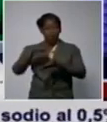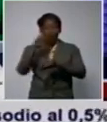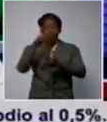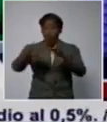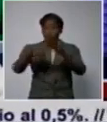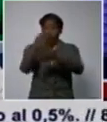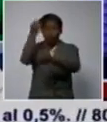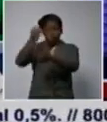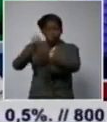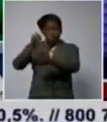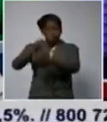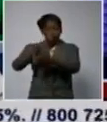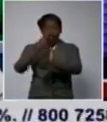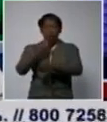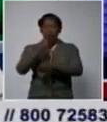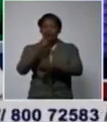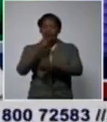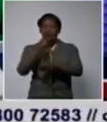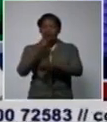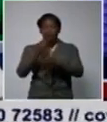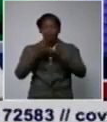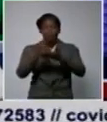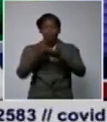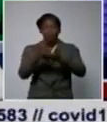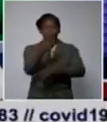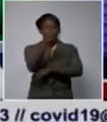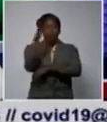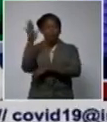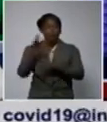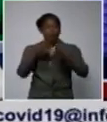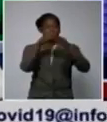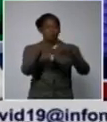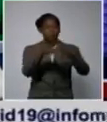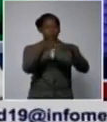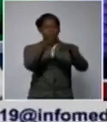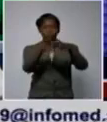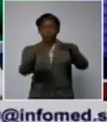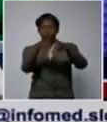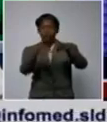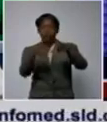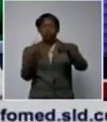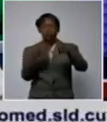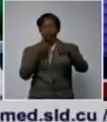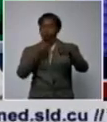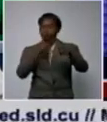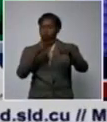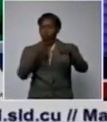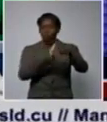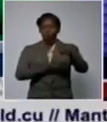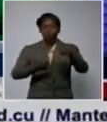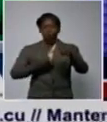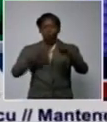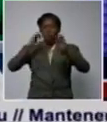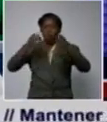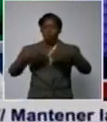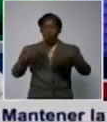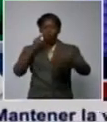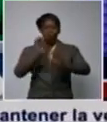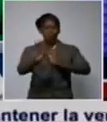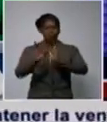nos unimos, todos los organismos que tuvimos que ver con esta situación. Se hizo con una